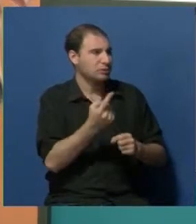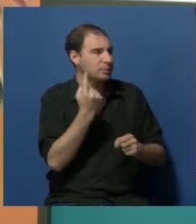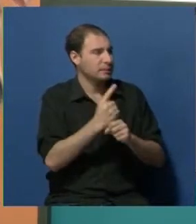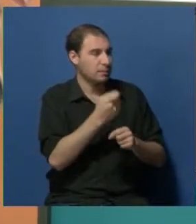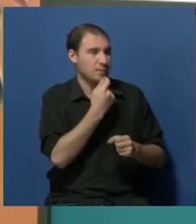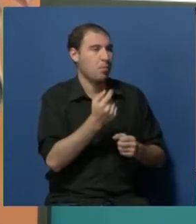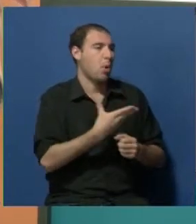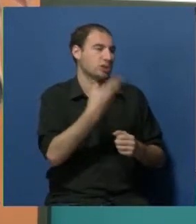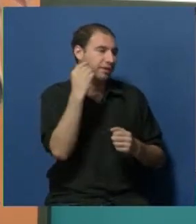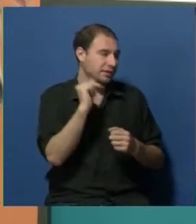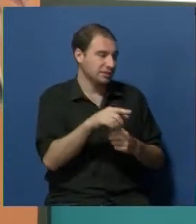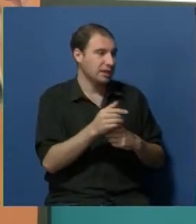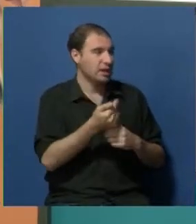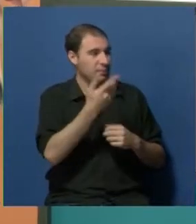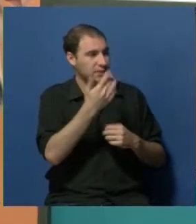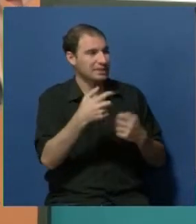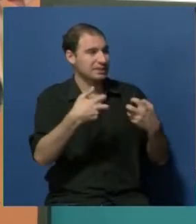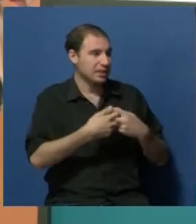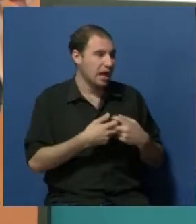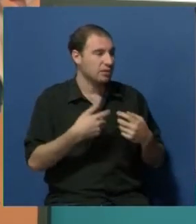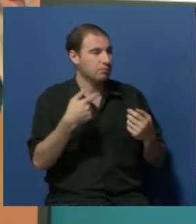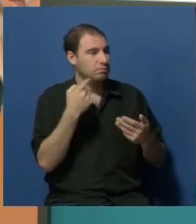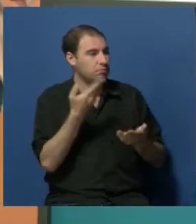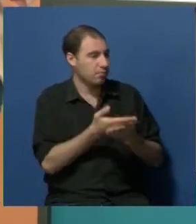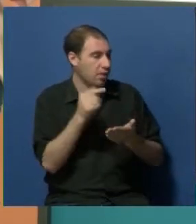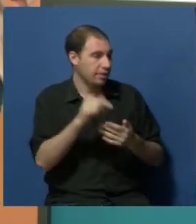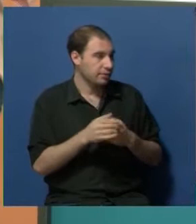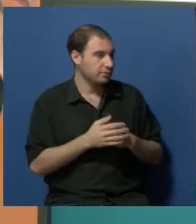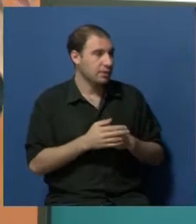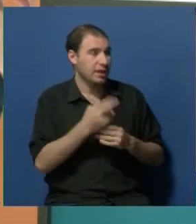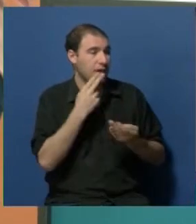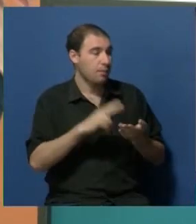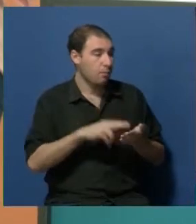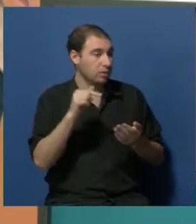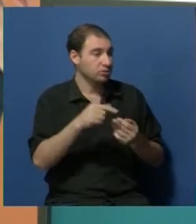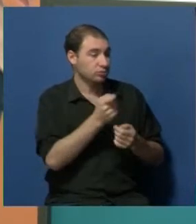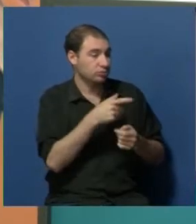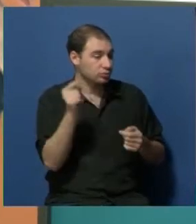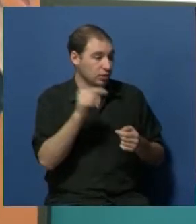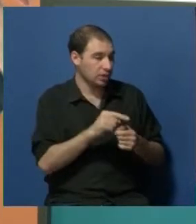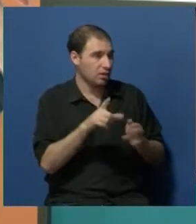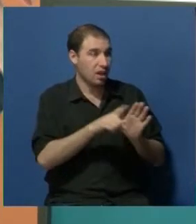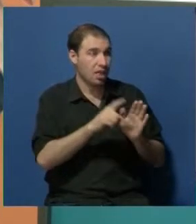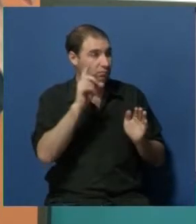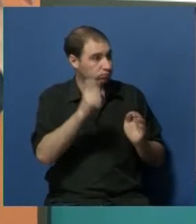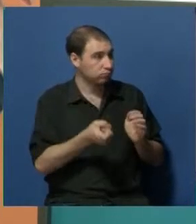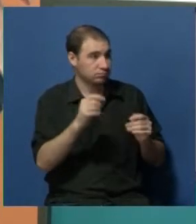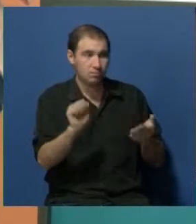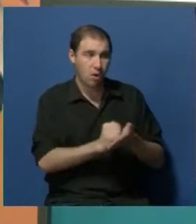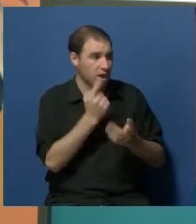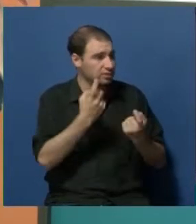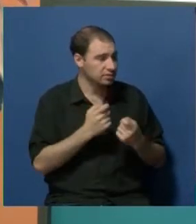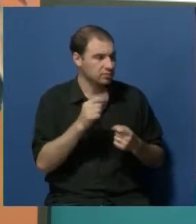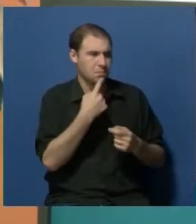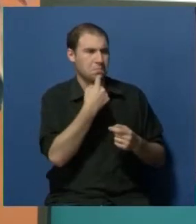escucha muchas veces a los sindicatos, a los gremios, plantear que el impuesto sobre el salario no es legal, que no debería existir. Entonces